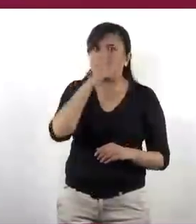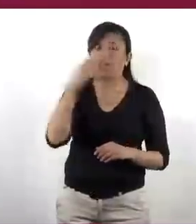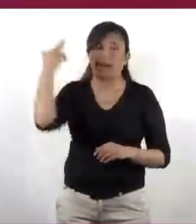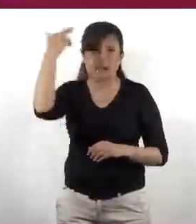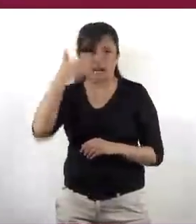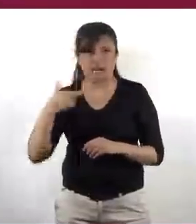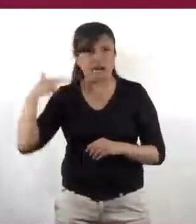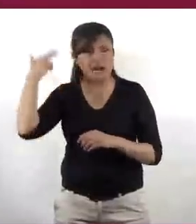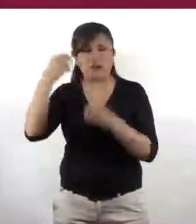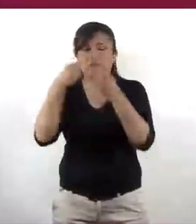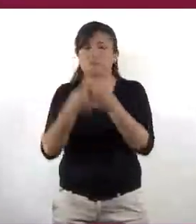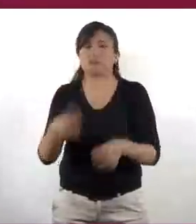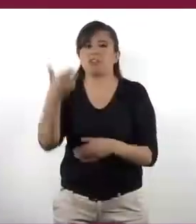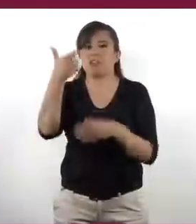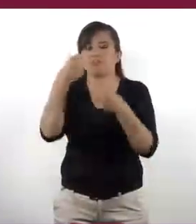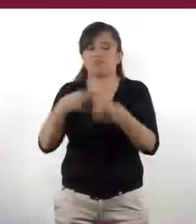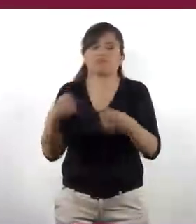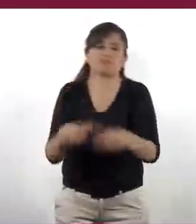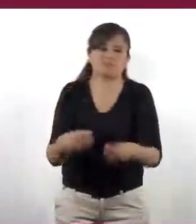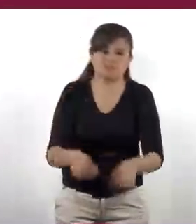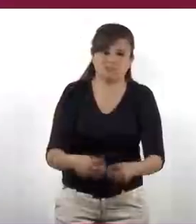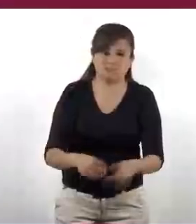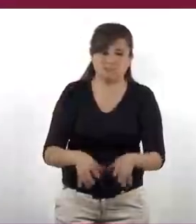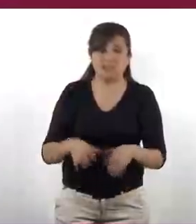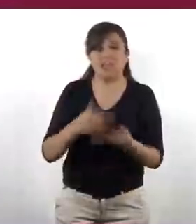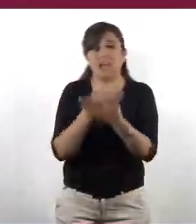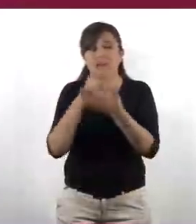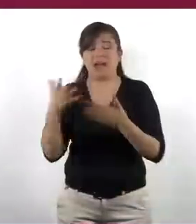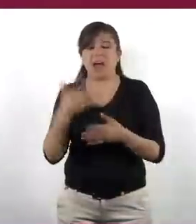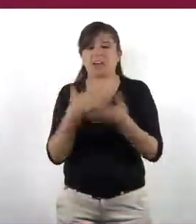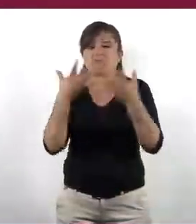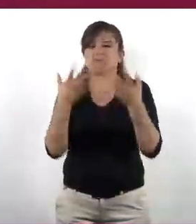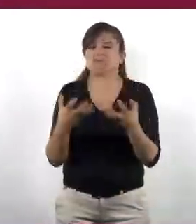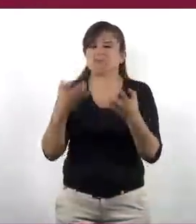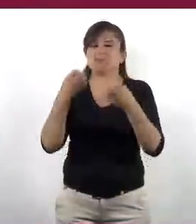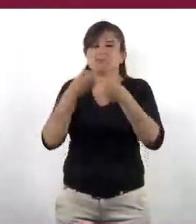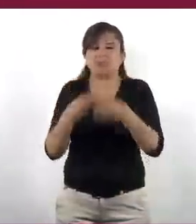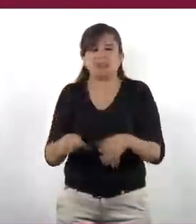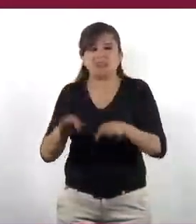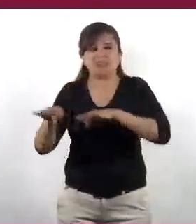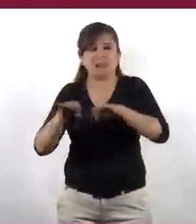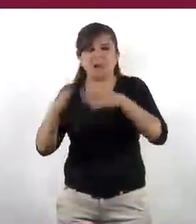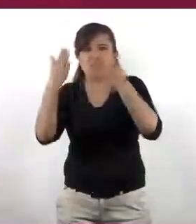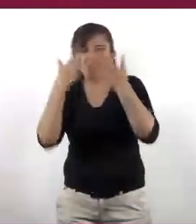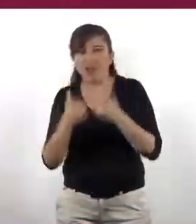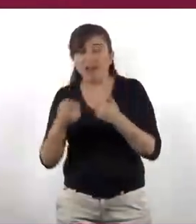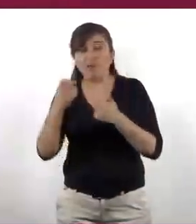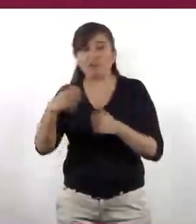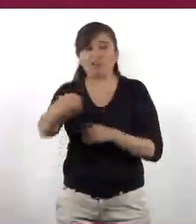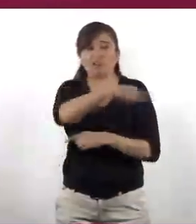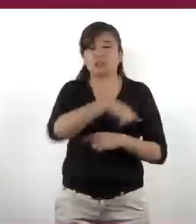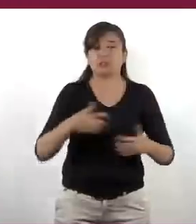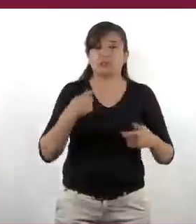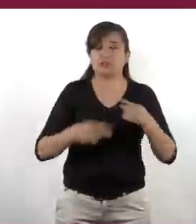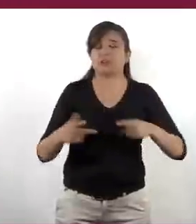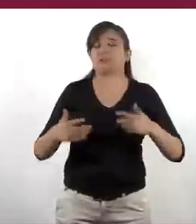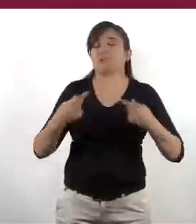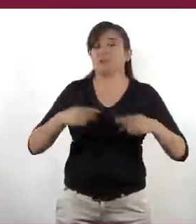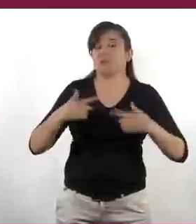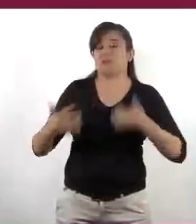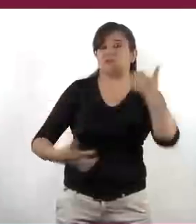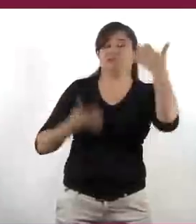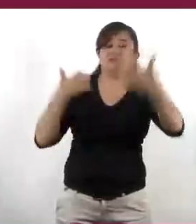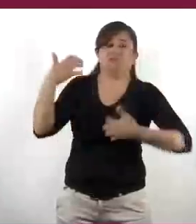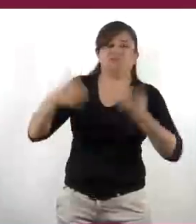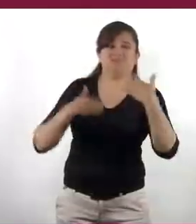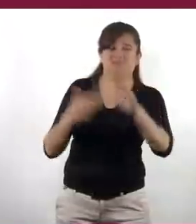su solvencia económica y además hubo sequías, lo que provocó el descontento social. Como remedio